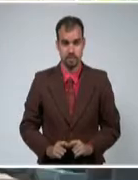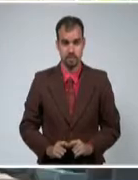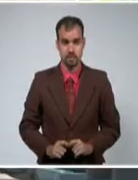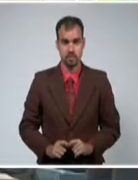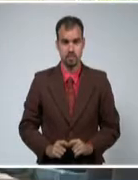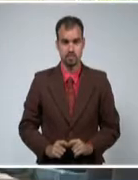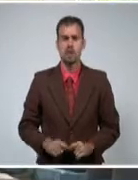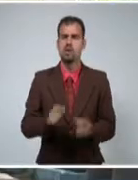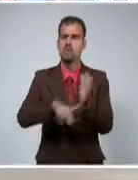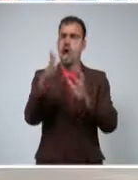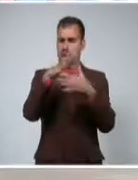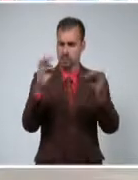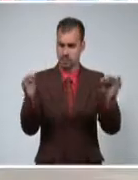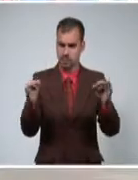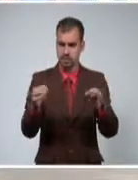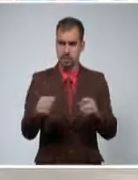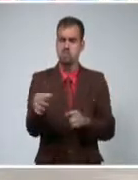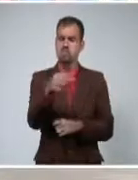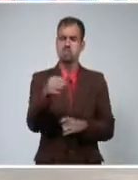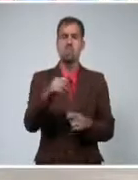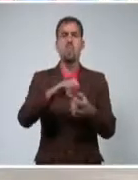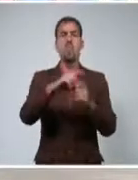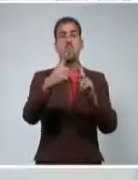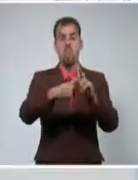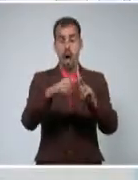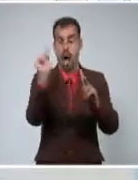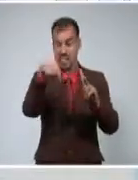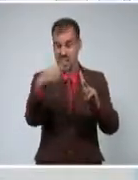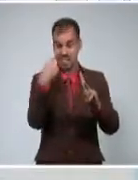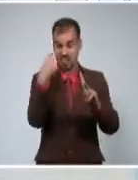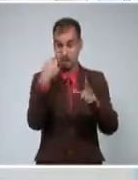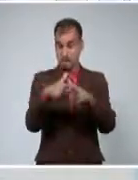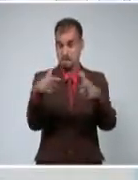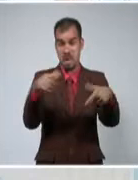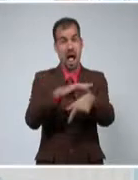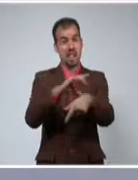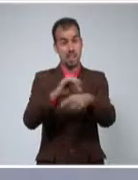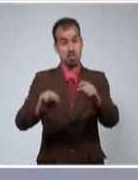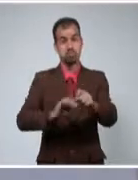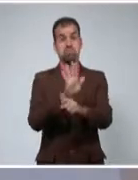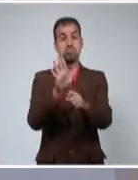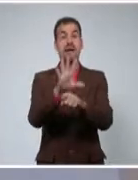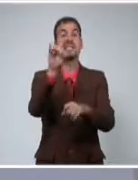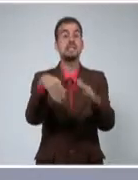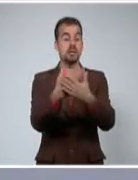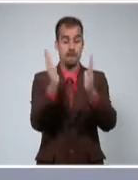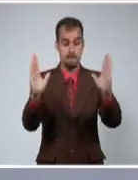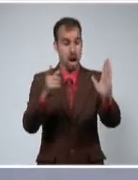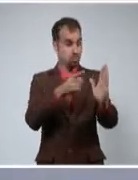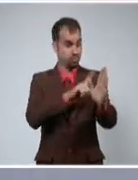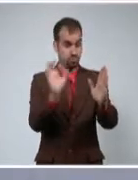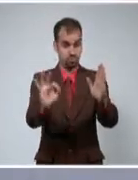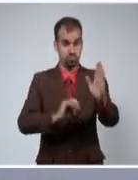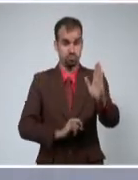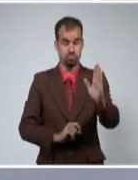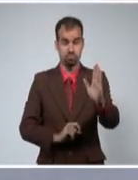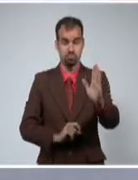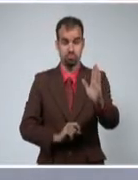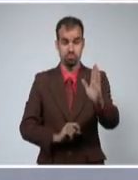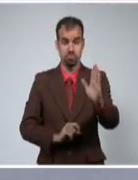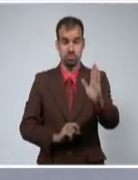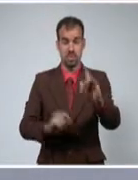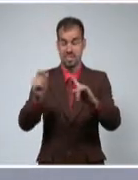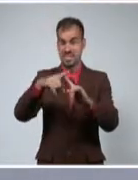Villavicencio con mayor tasa de incidencia en el enfrentamiento a la COVID-19 durante los últimos 15 días. La tasa de incidencia